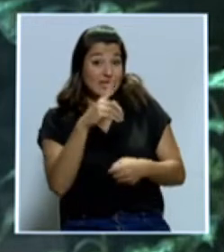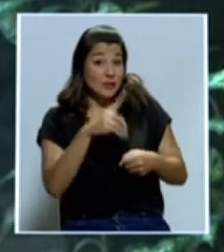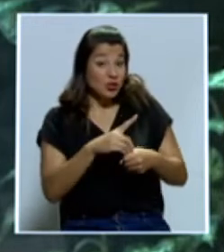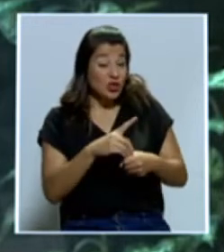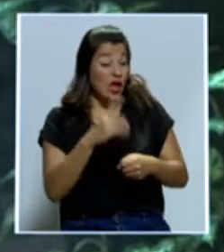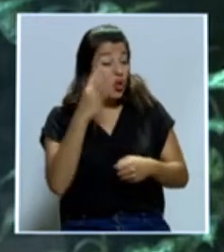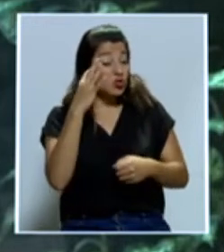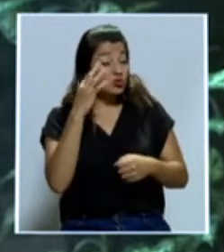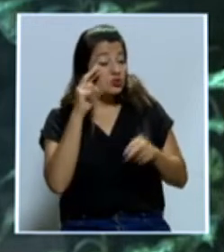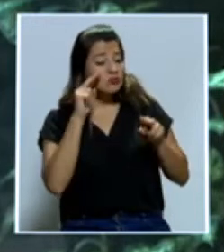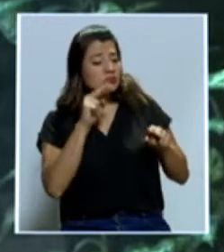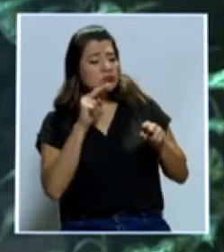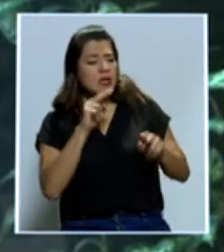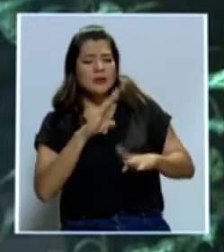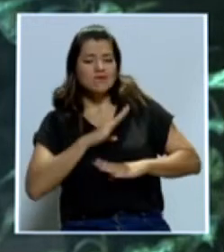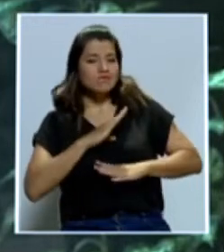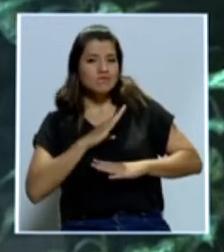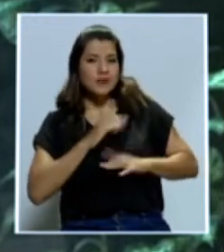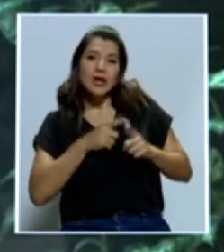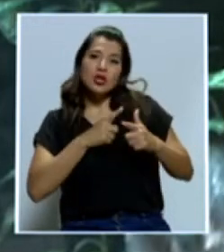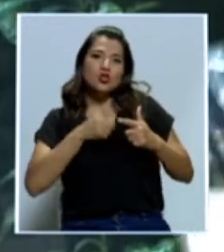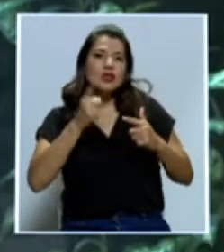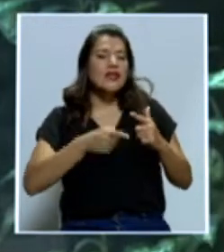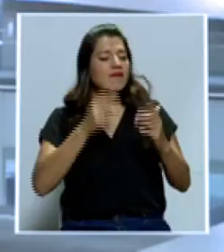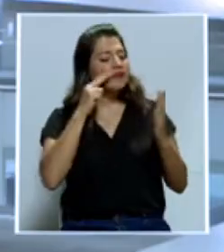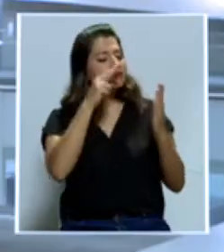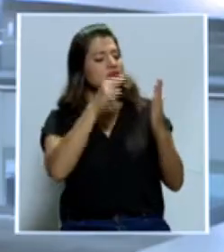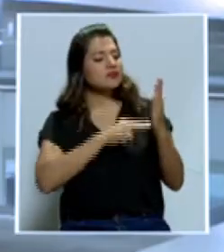revisar desde ese espacio el listado de los proyectos.